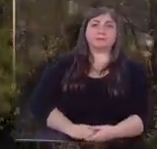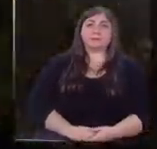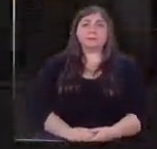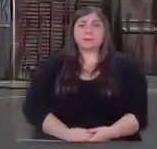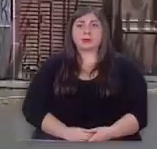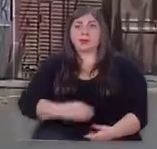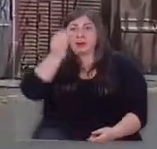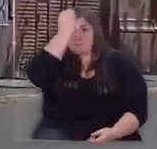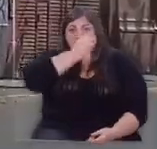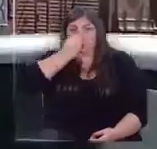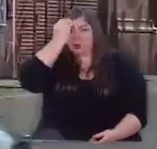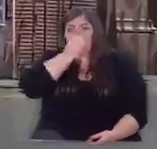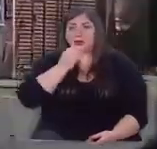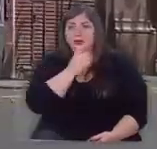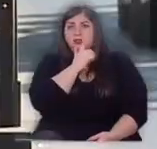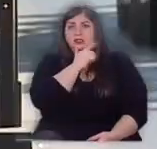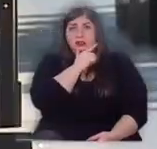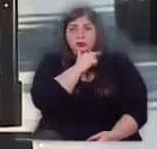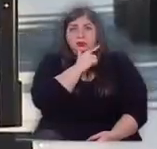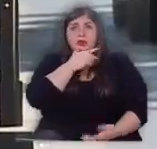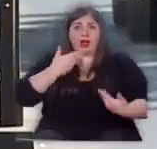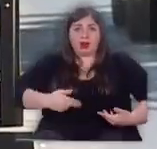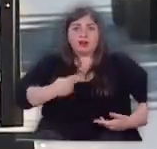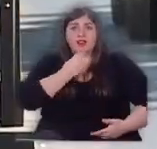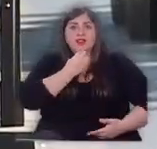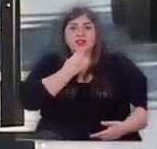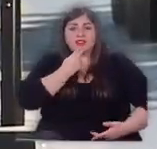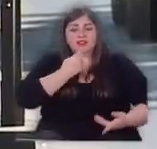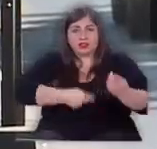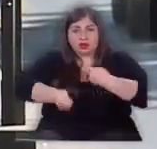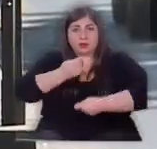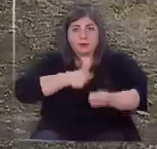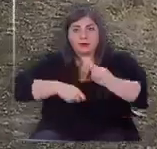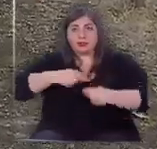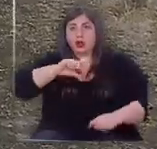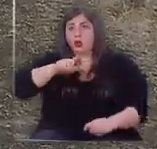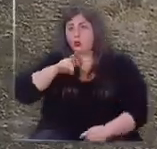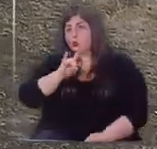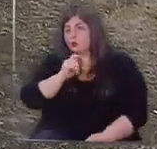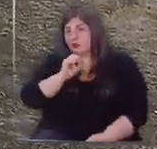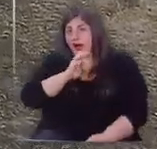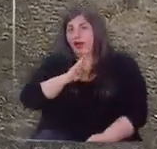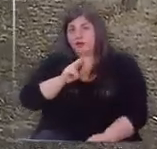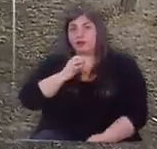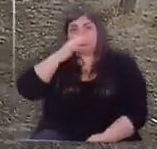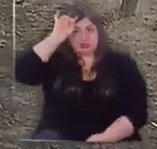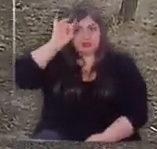Preocupación e incertidumbre es lo que vive hoy el comercio y Gustavo lo sabe bien.